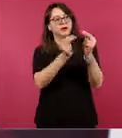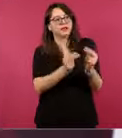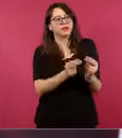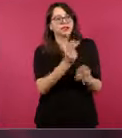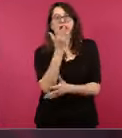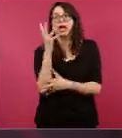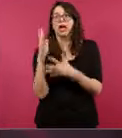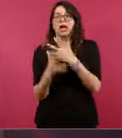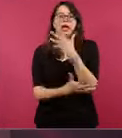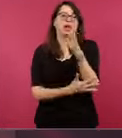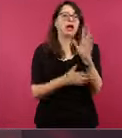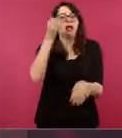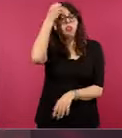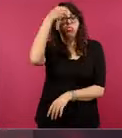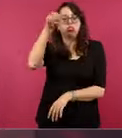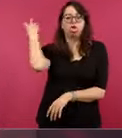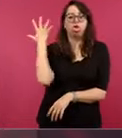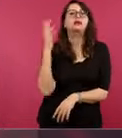defensores del medio ambiente.